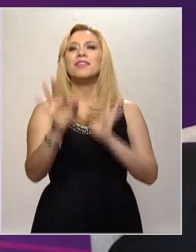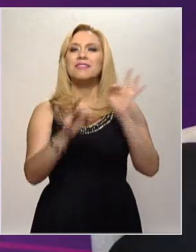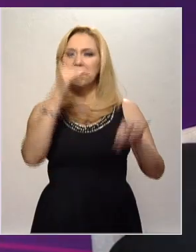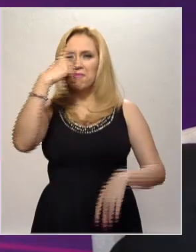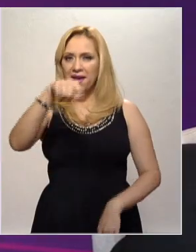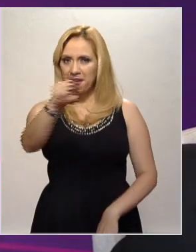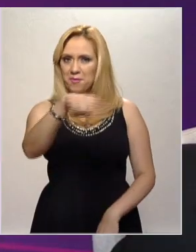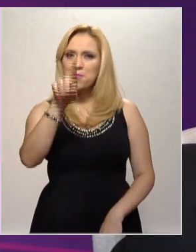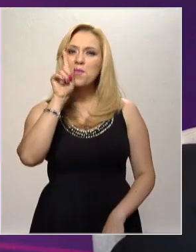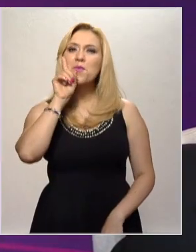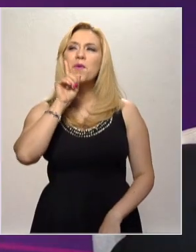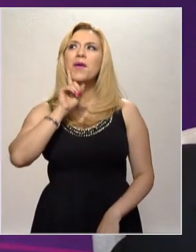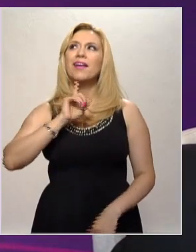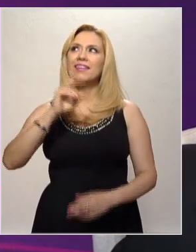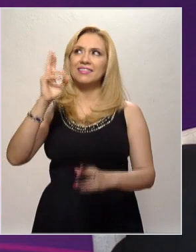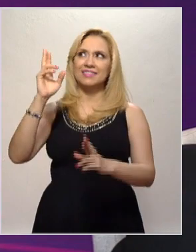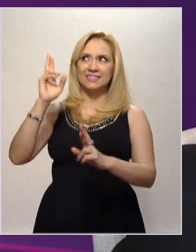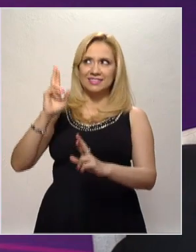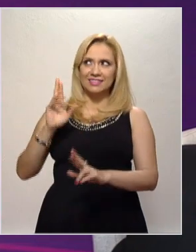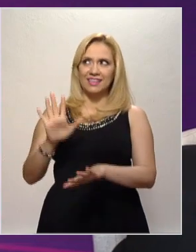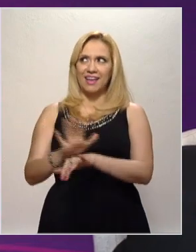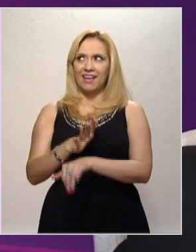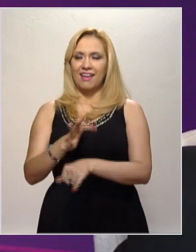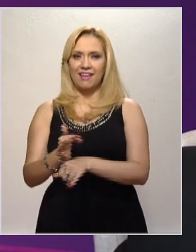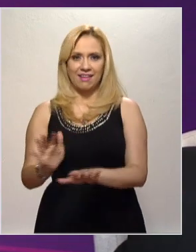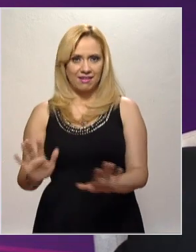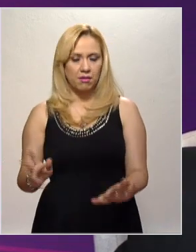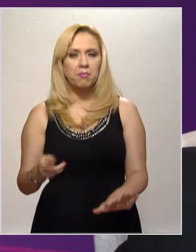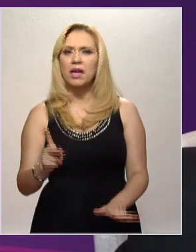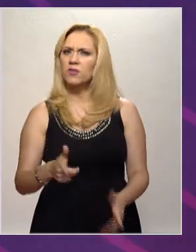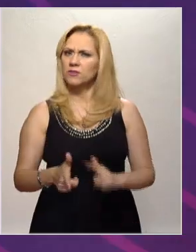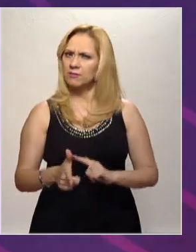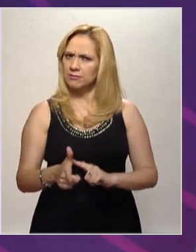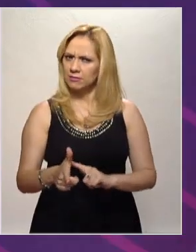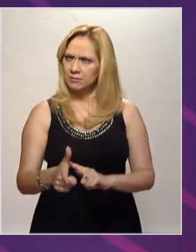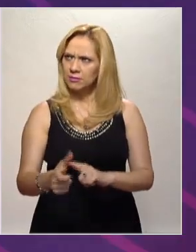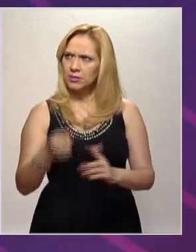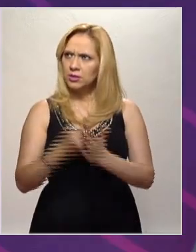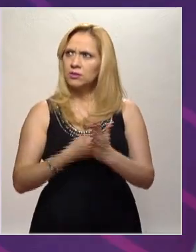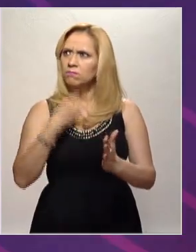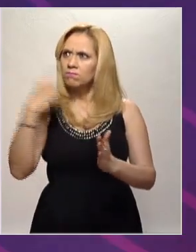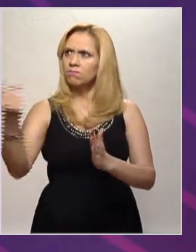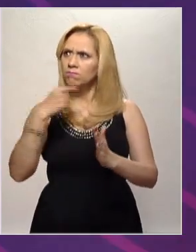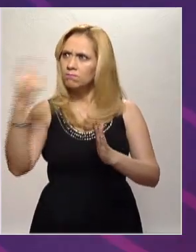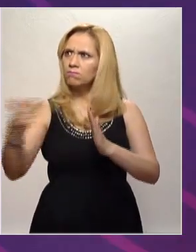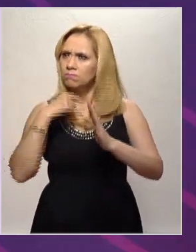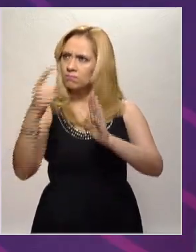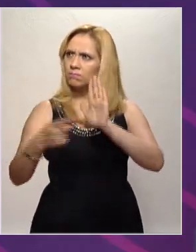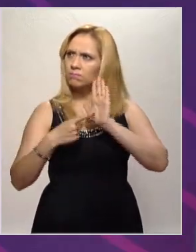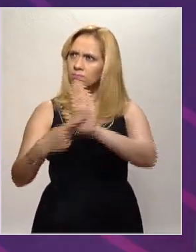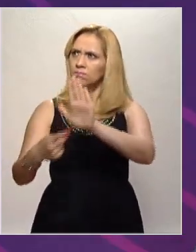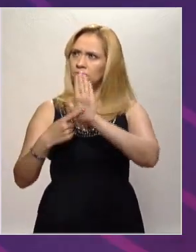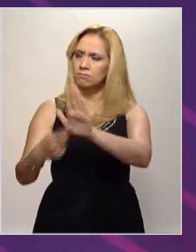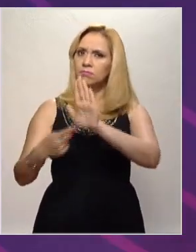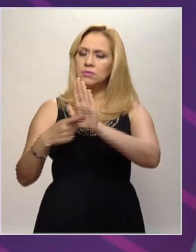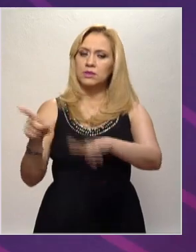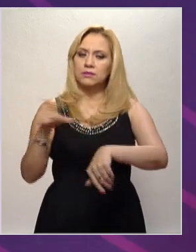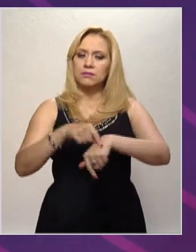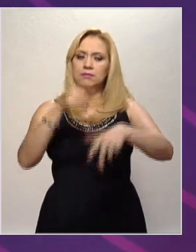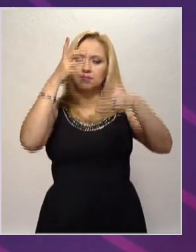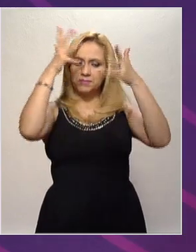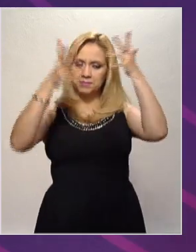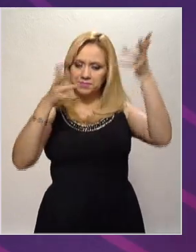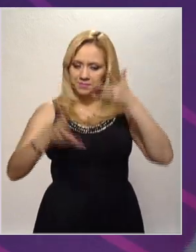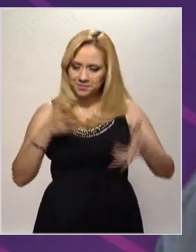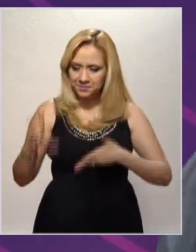que mantener en el cauce la discusión sobre el concepto de violencia obstétrica, hay que decirle a las cosas por su nombre y eso que pasa